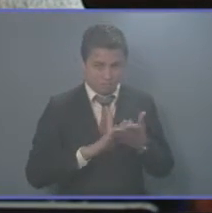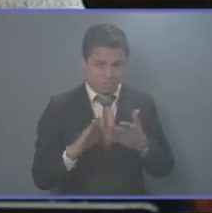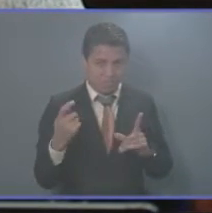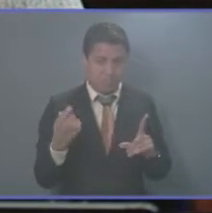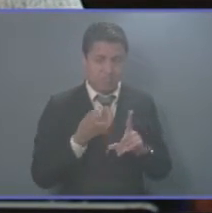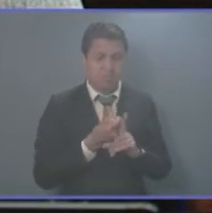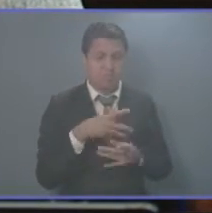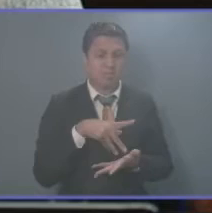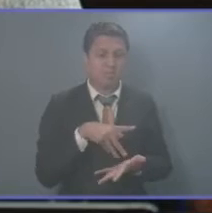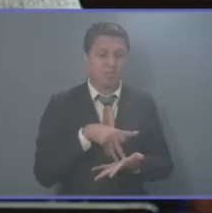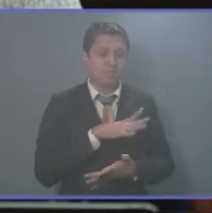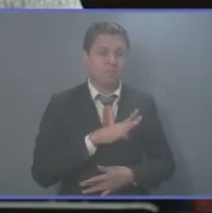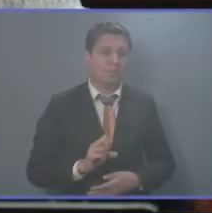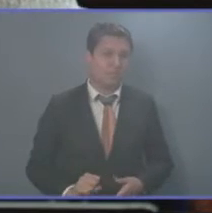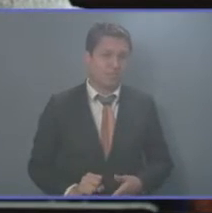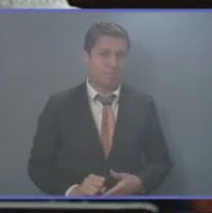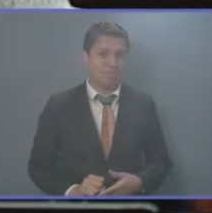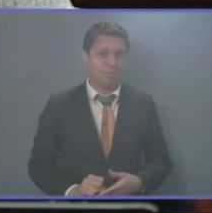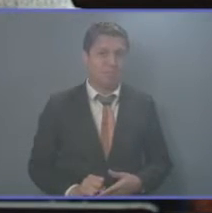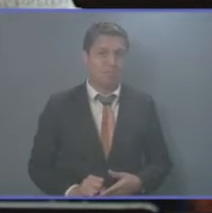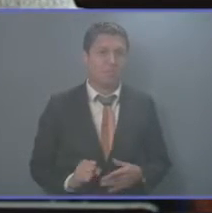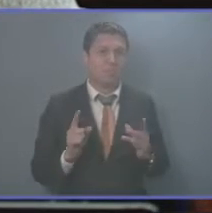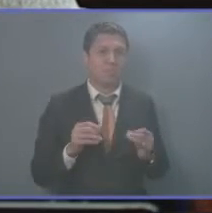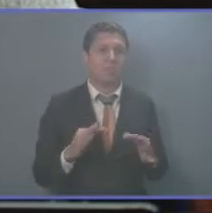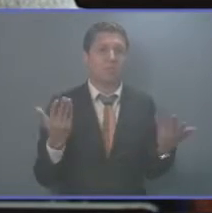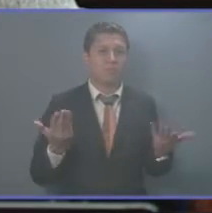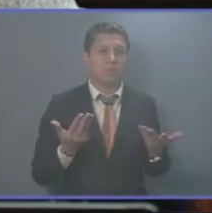cobrándole al pueblo salvadoreño y que si no lo